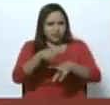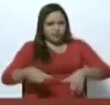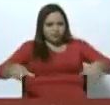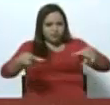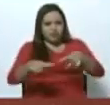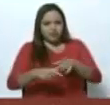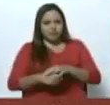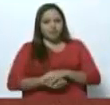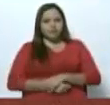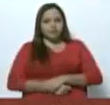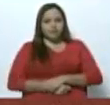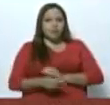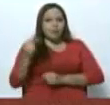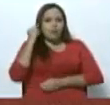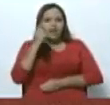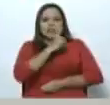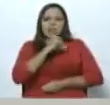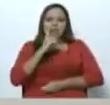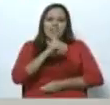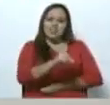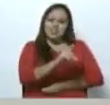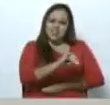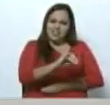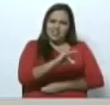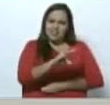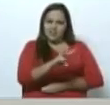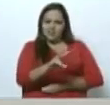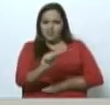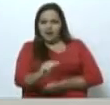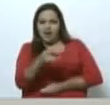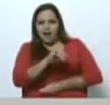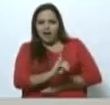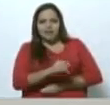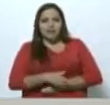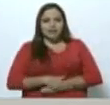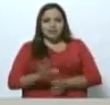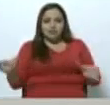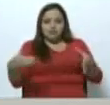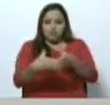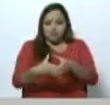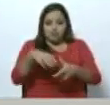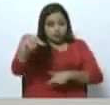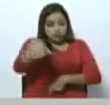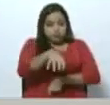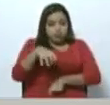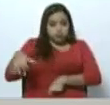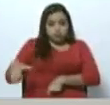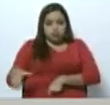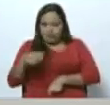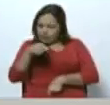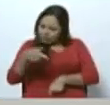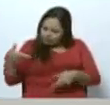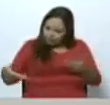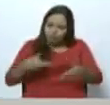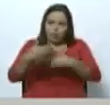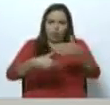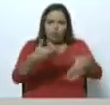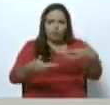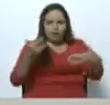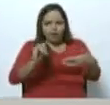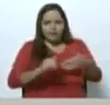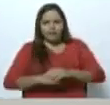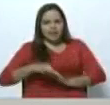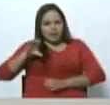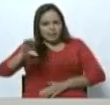Diva, por allá cerrando el Congreso, los capítulos pues estadales. Y ahí va, la